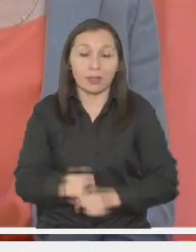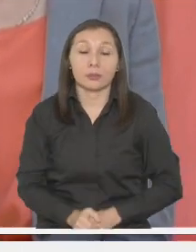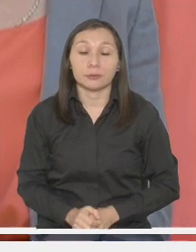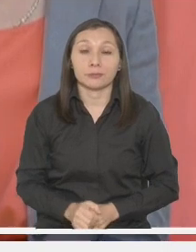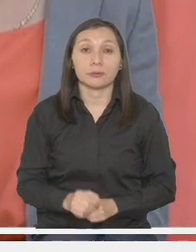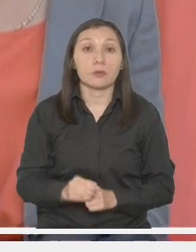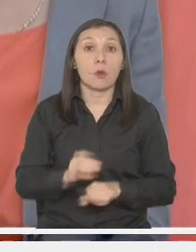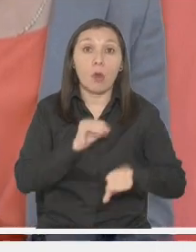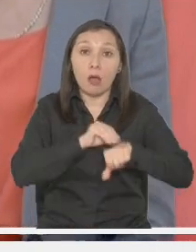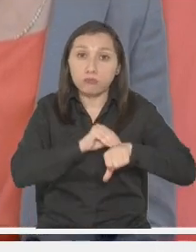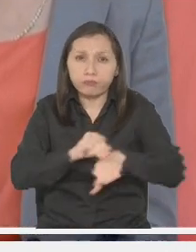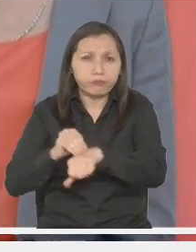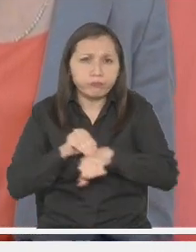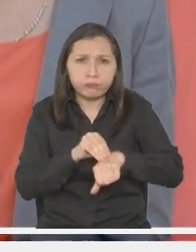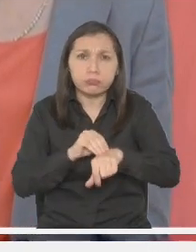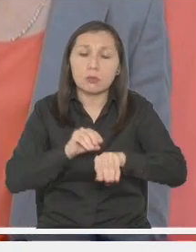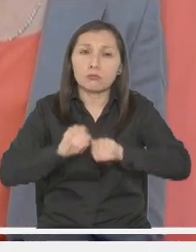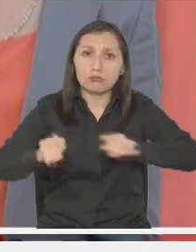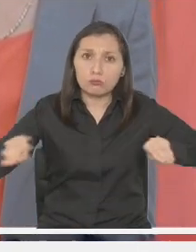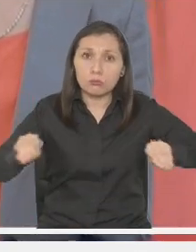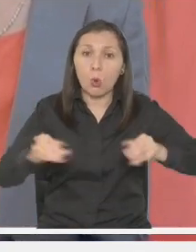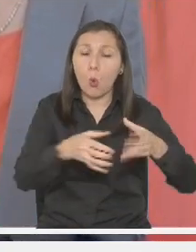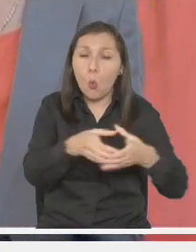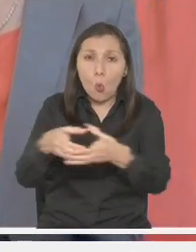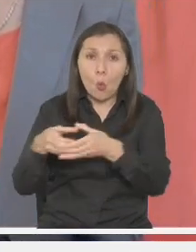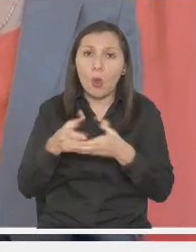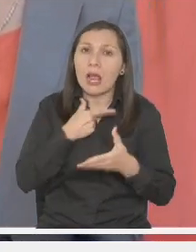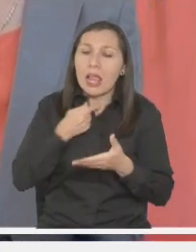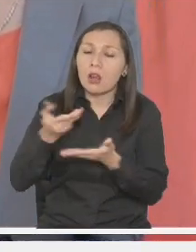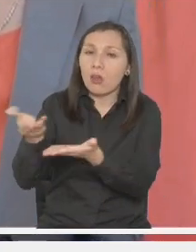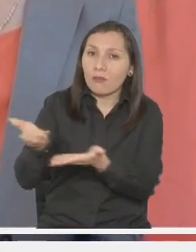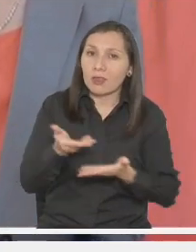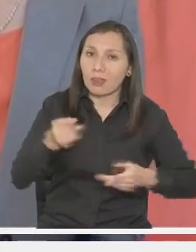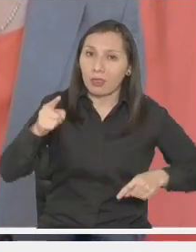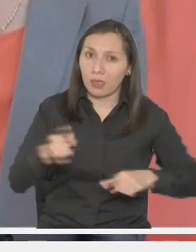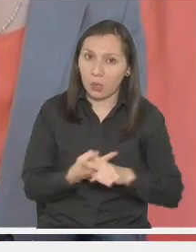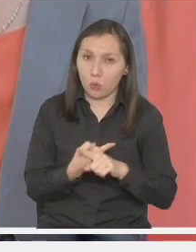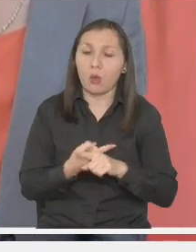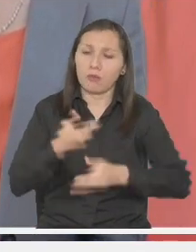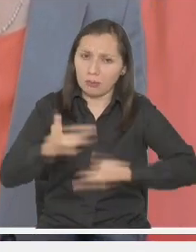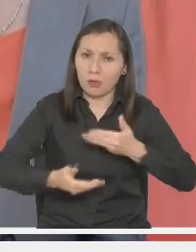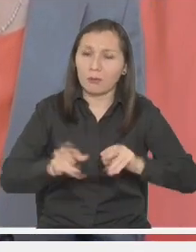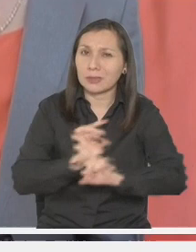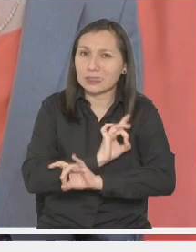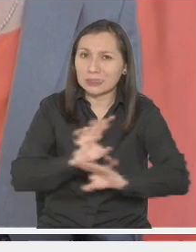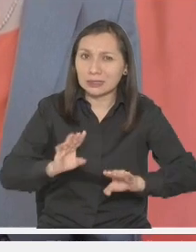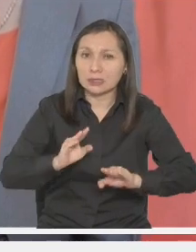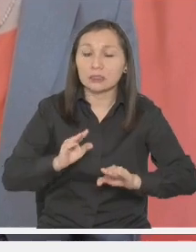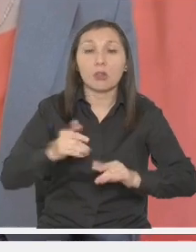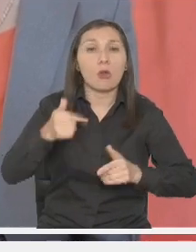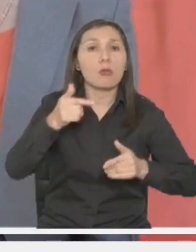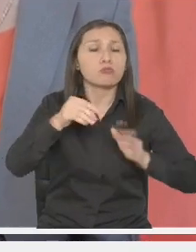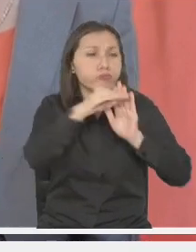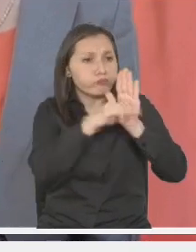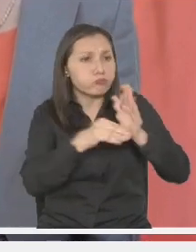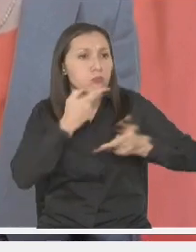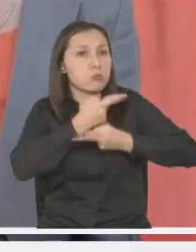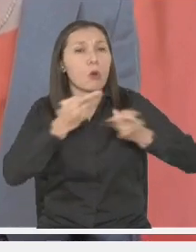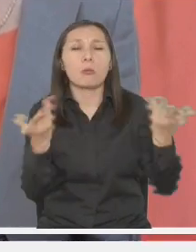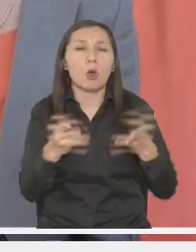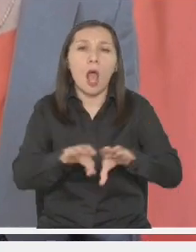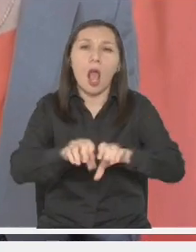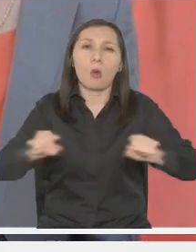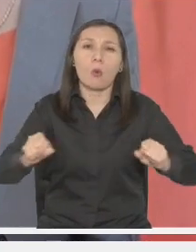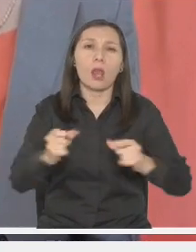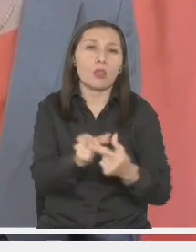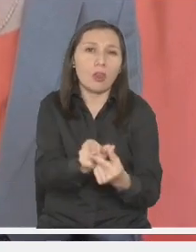En esta señal de unidad, los quiero invitar nuevamente a que saquemos adelante políticas públicas como el Acuerdo Nacional